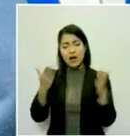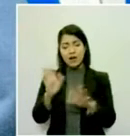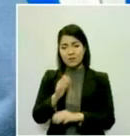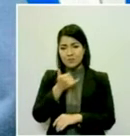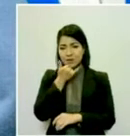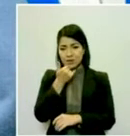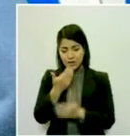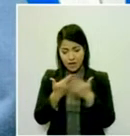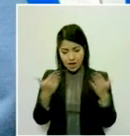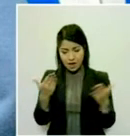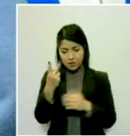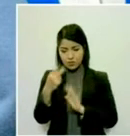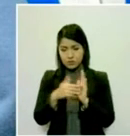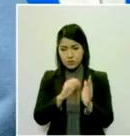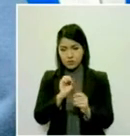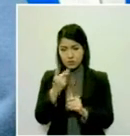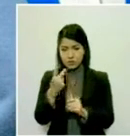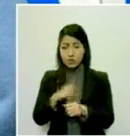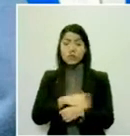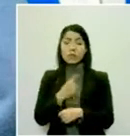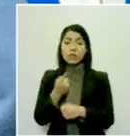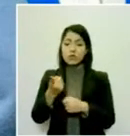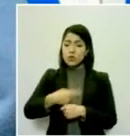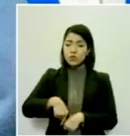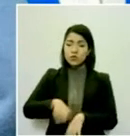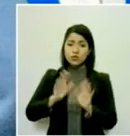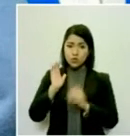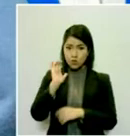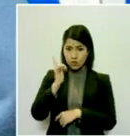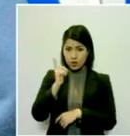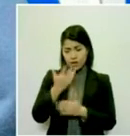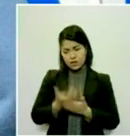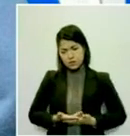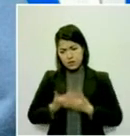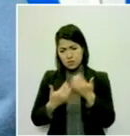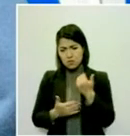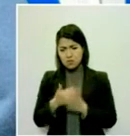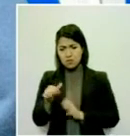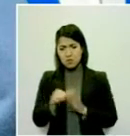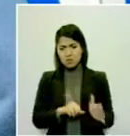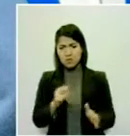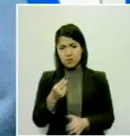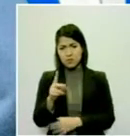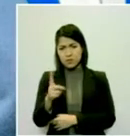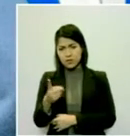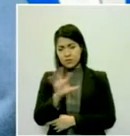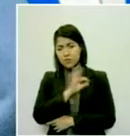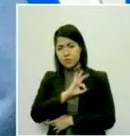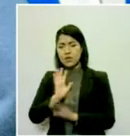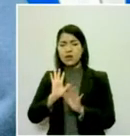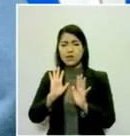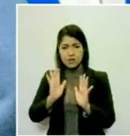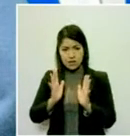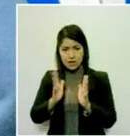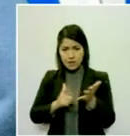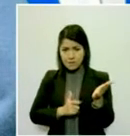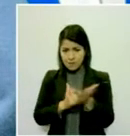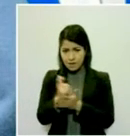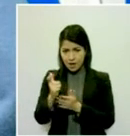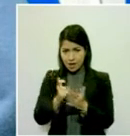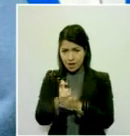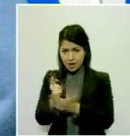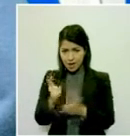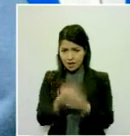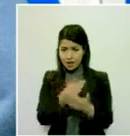tema de retroactivo y nosotros esperamos que en el mes de noviembre, diciembre ya estemos en condiciones de estar pagando